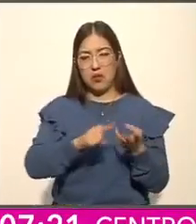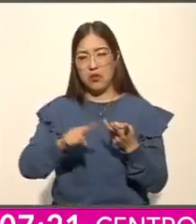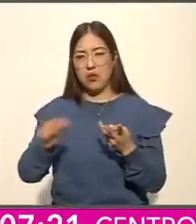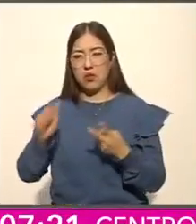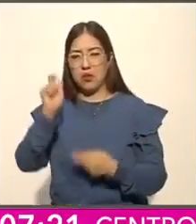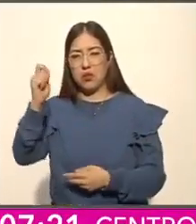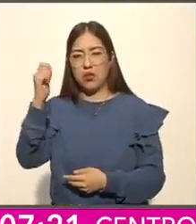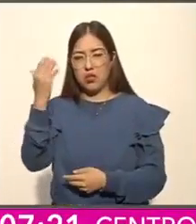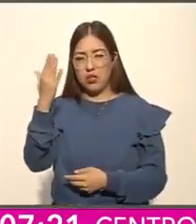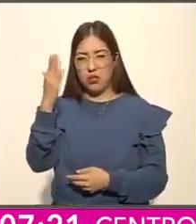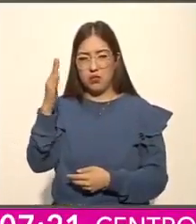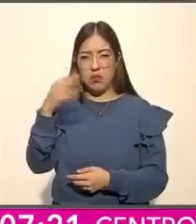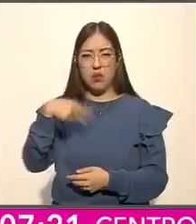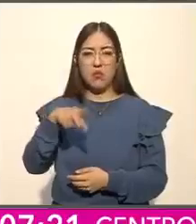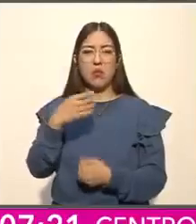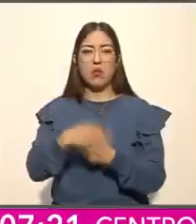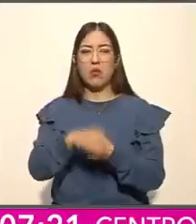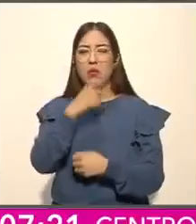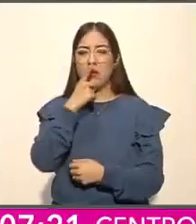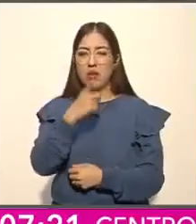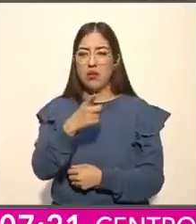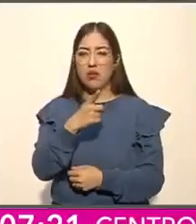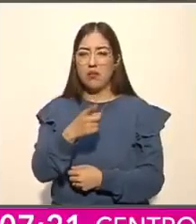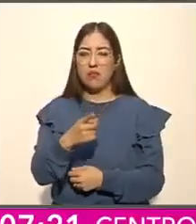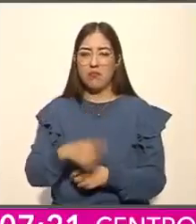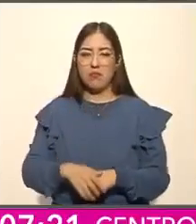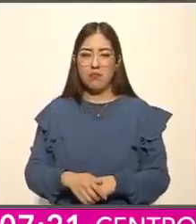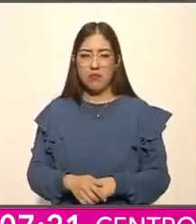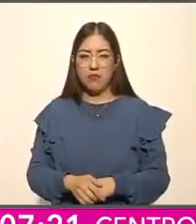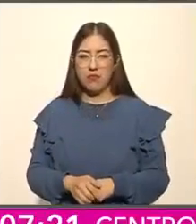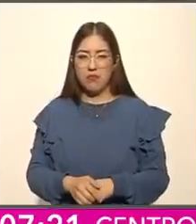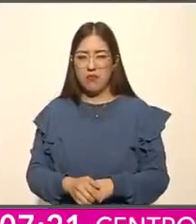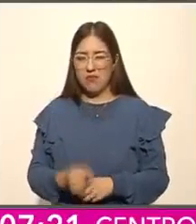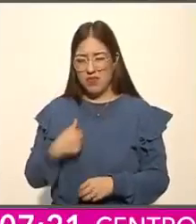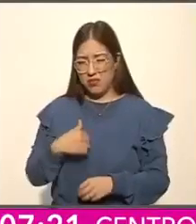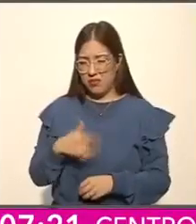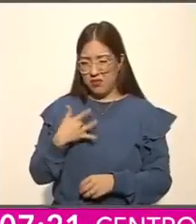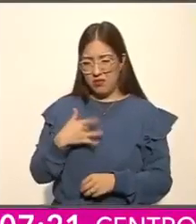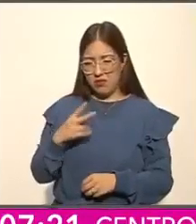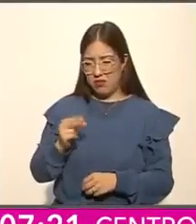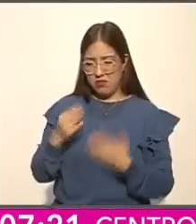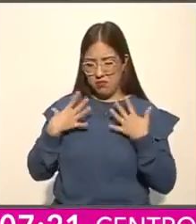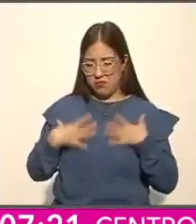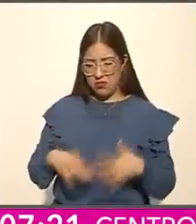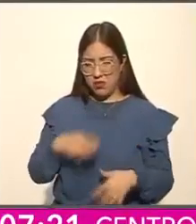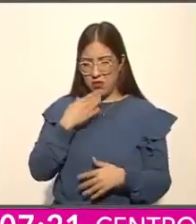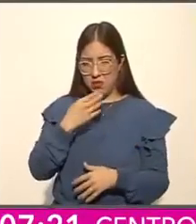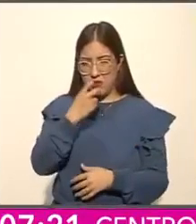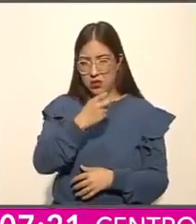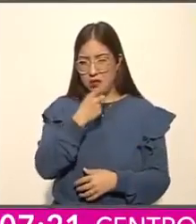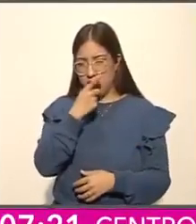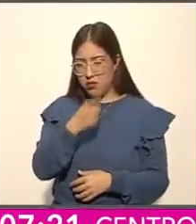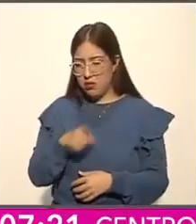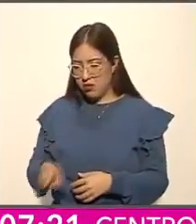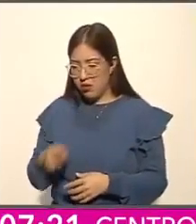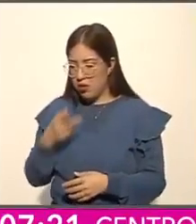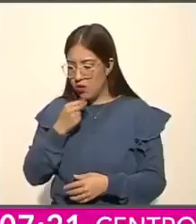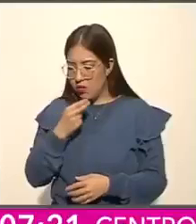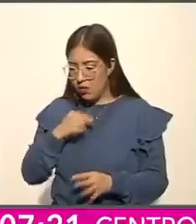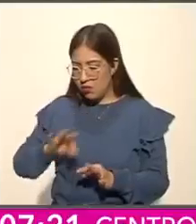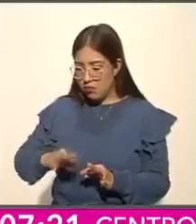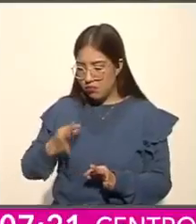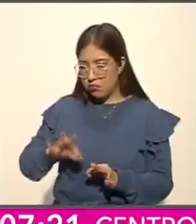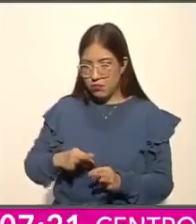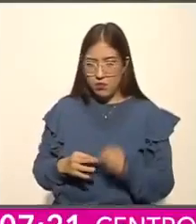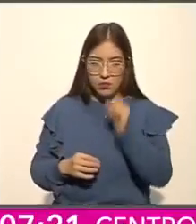un espejo. Mientras dice, sigo pensando que no me queda tú. La rata le habla al sastre que le confecciona la